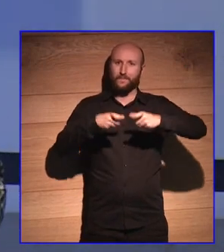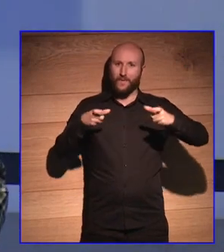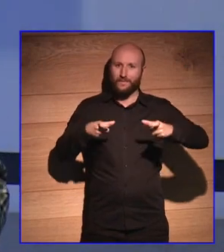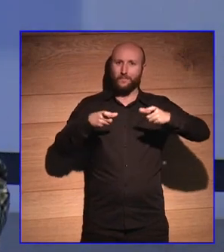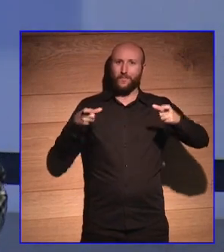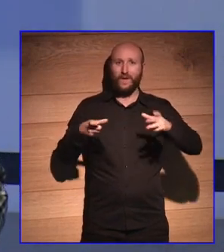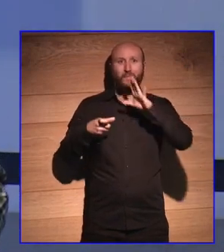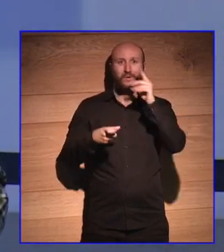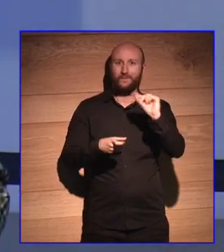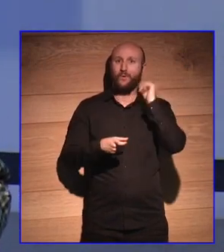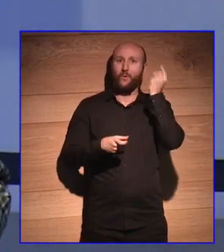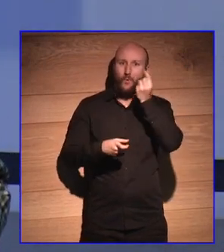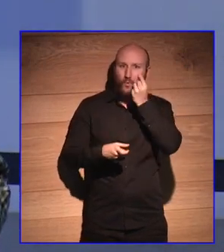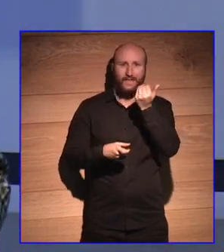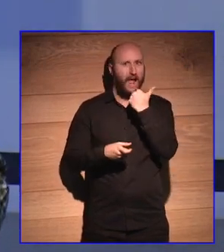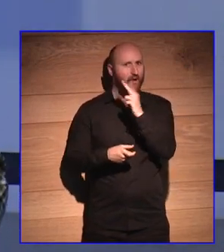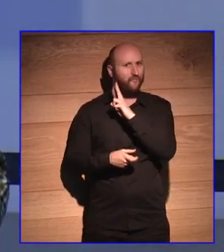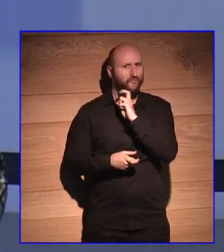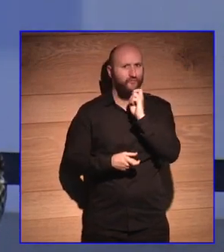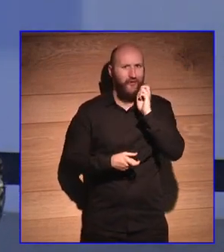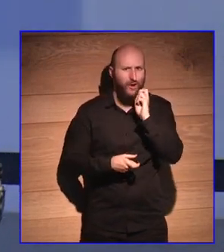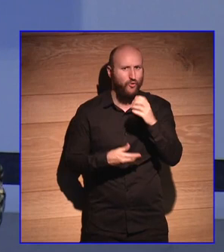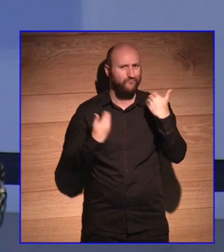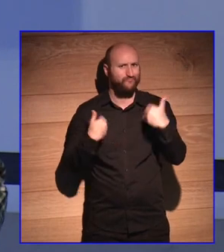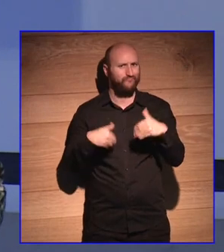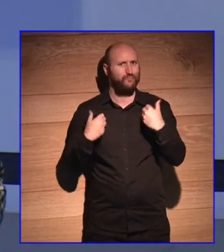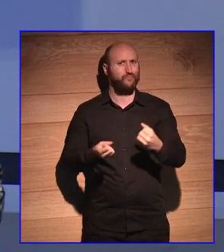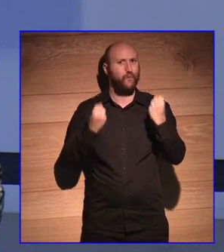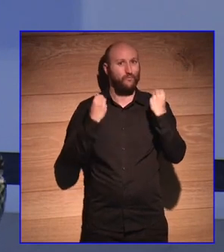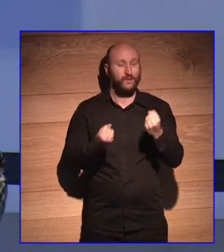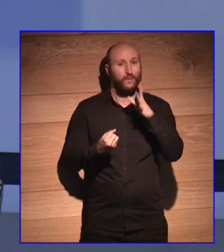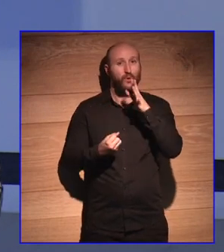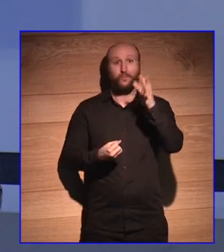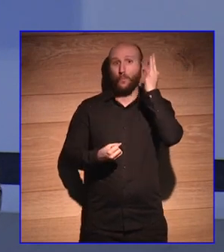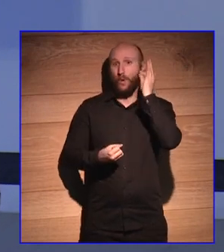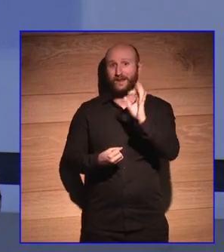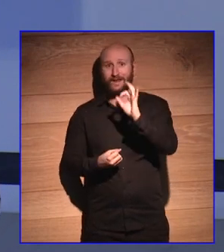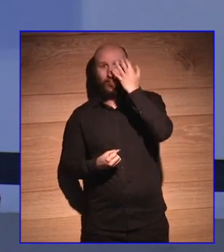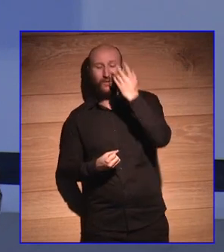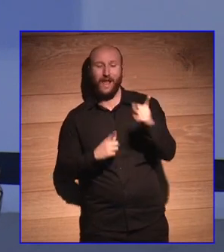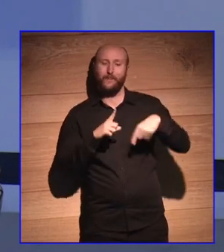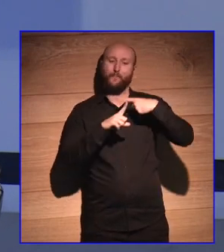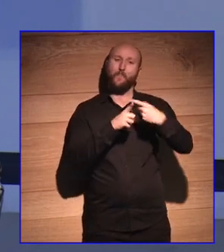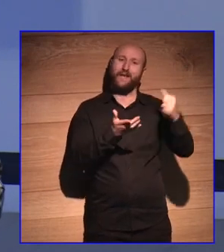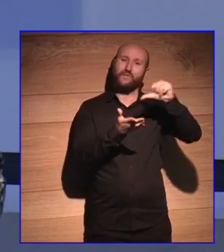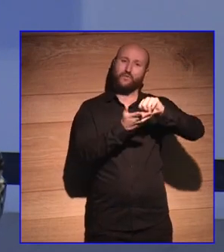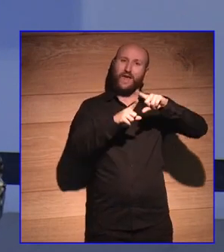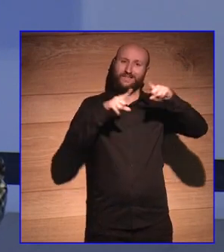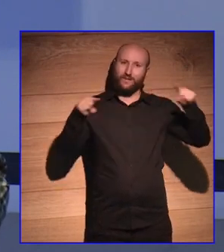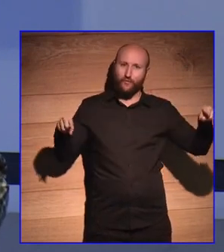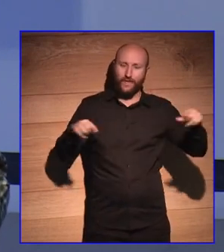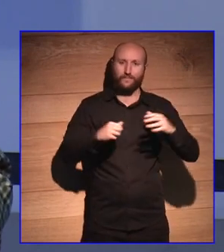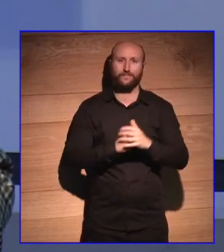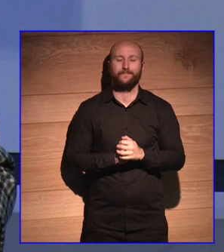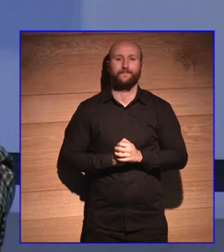estamos descubriendo una joya y algo que tiene mucho valor para la mujer creadora y para la ciudad de segovia entonces